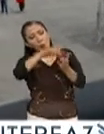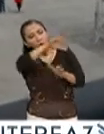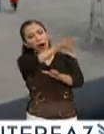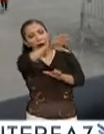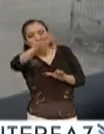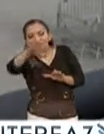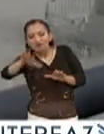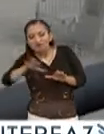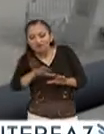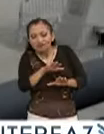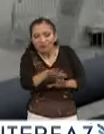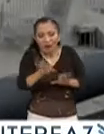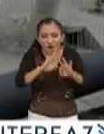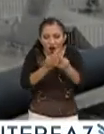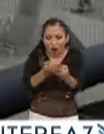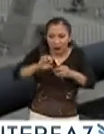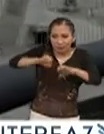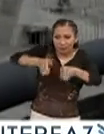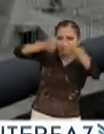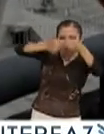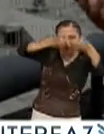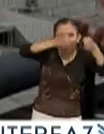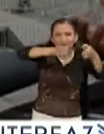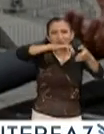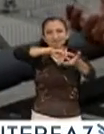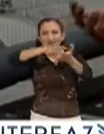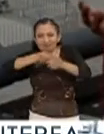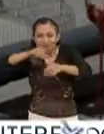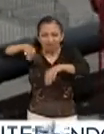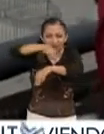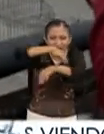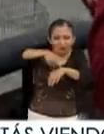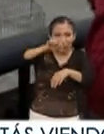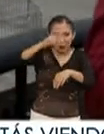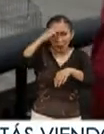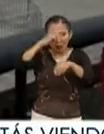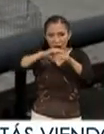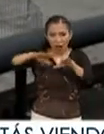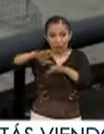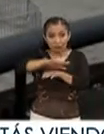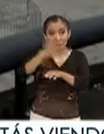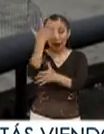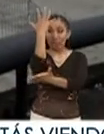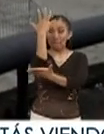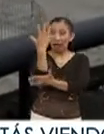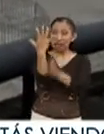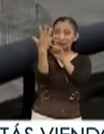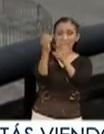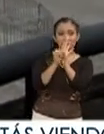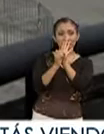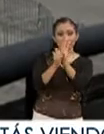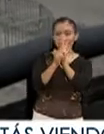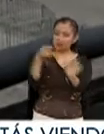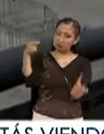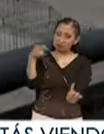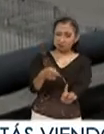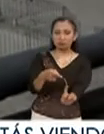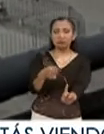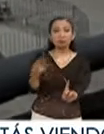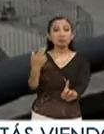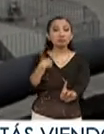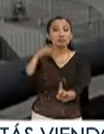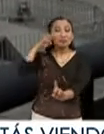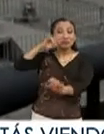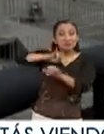espacios y formas arquitectónicas, de la cual forma parte este memorial. Esta mano es uno de los símbolos centrales, y lo que